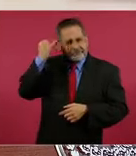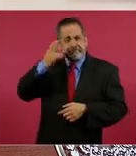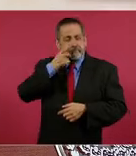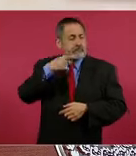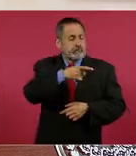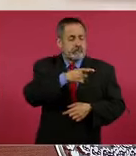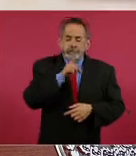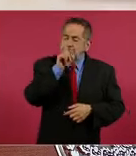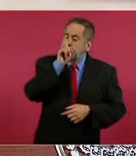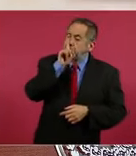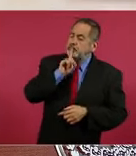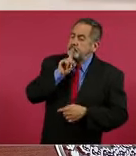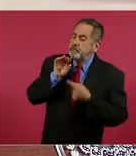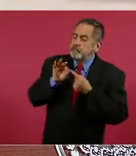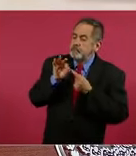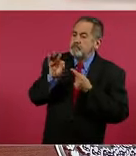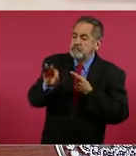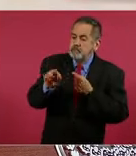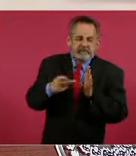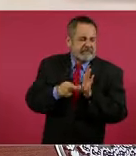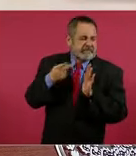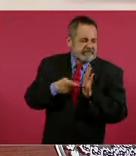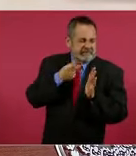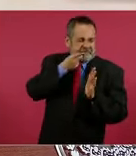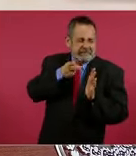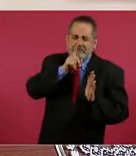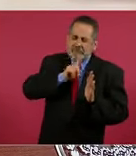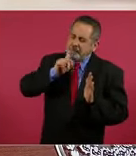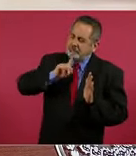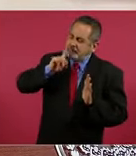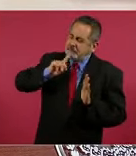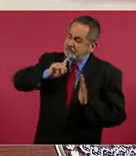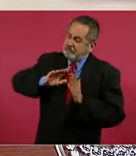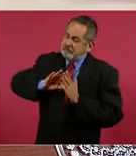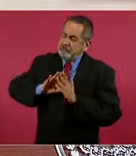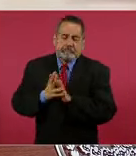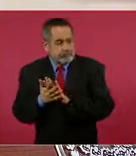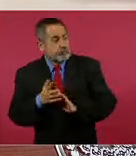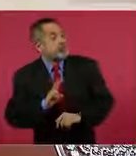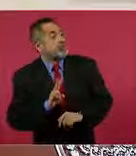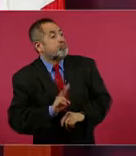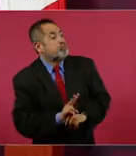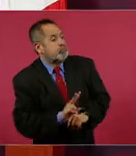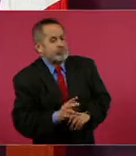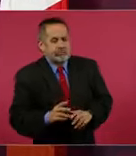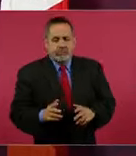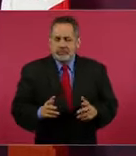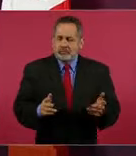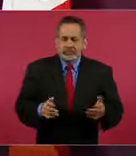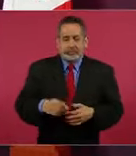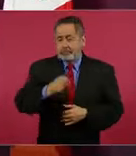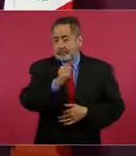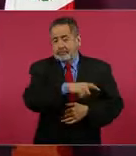de que una mentira que se repite muchas veces puede convertirse en verdad. Eso no